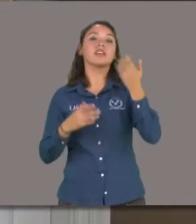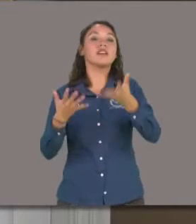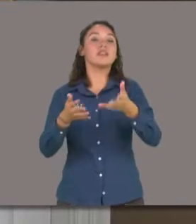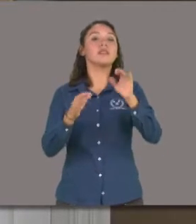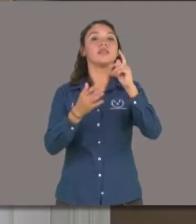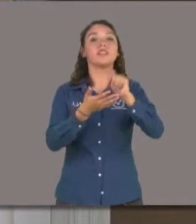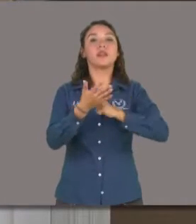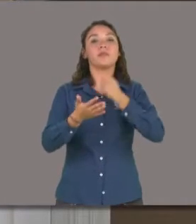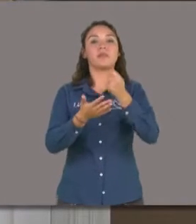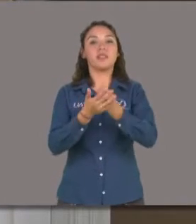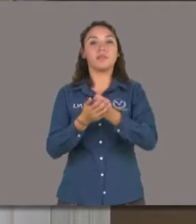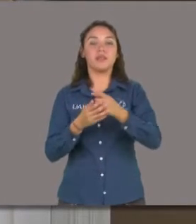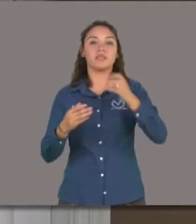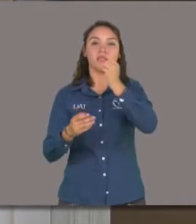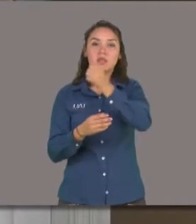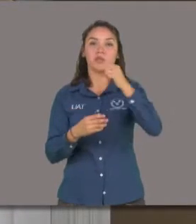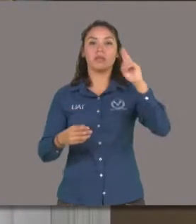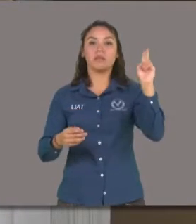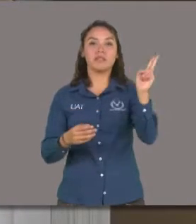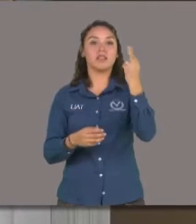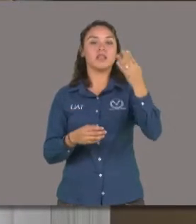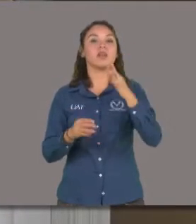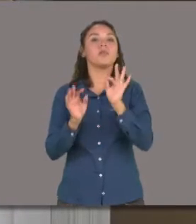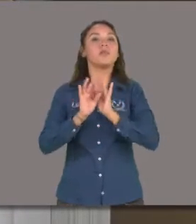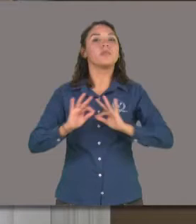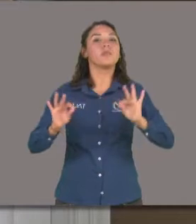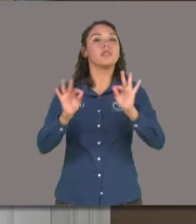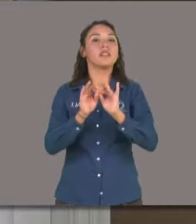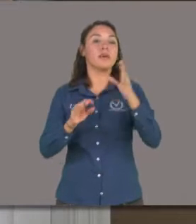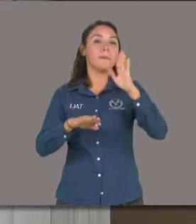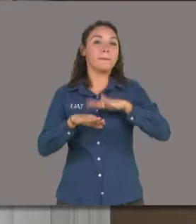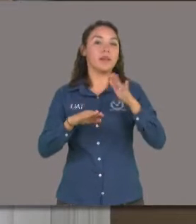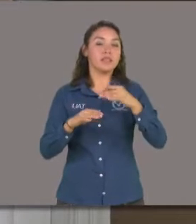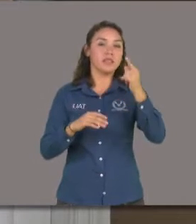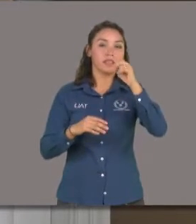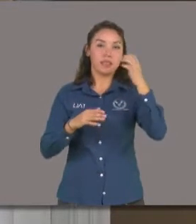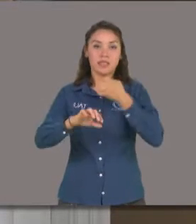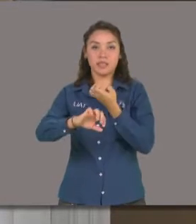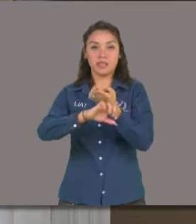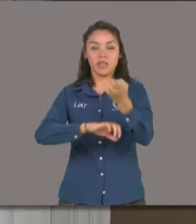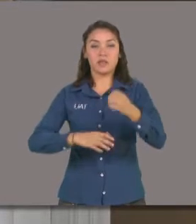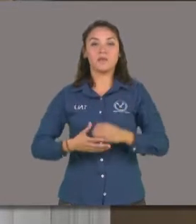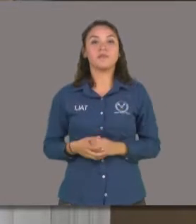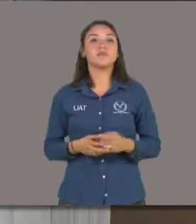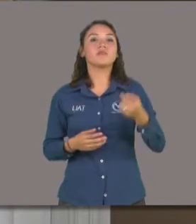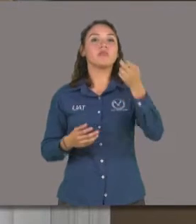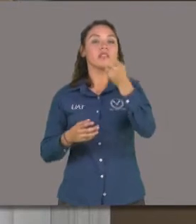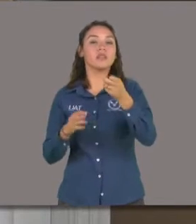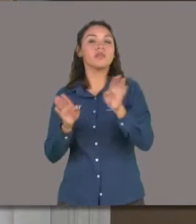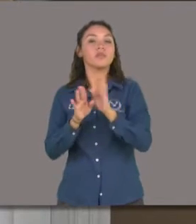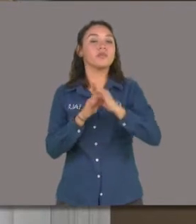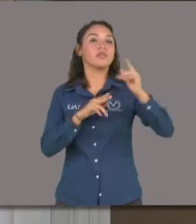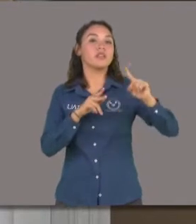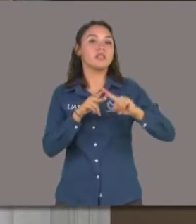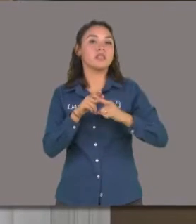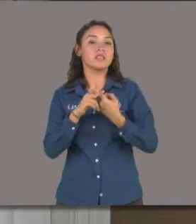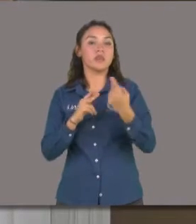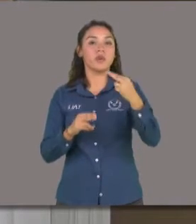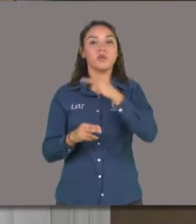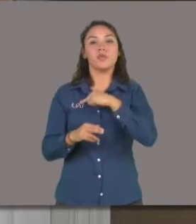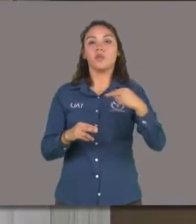Tamaulipas, Radio Universidad, sin duda, uno de los medios institucionales más relevantes del Estado. Es como inicia